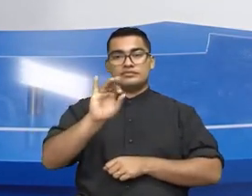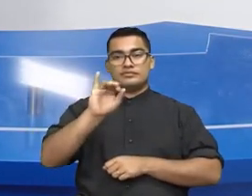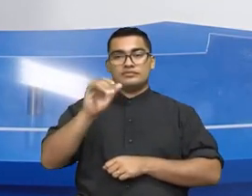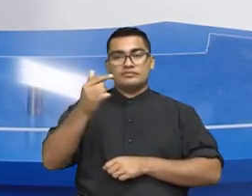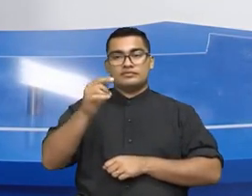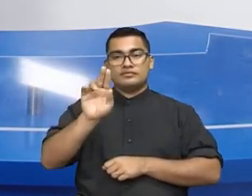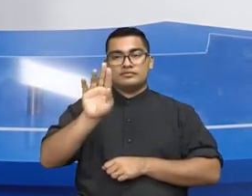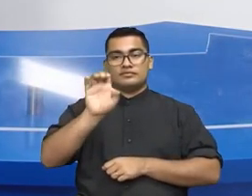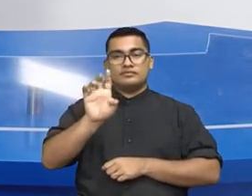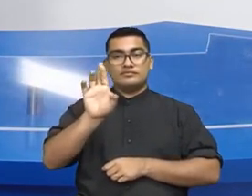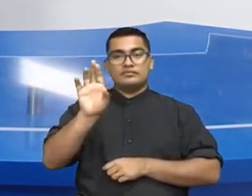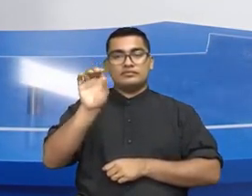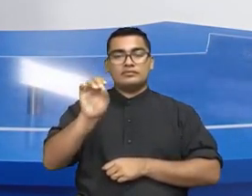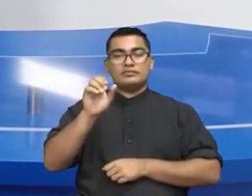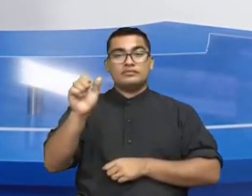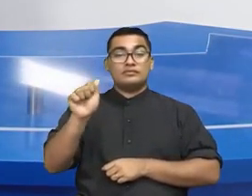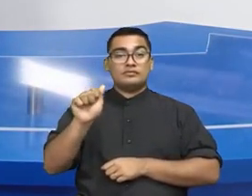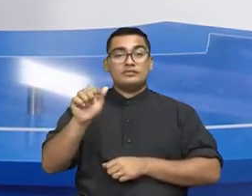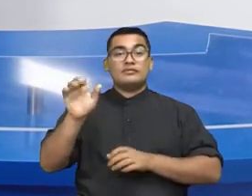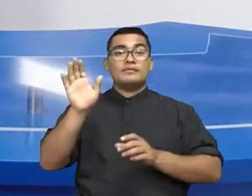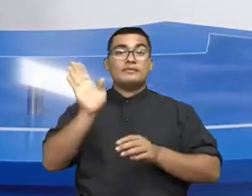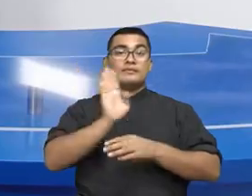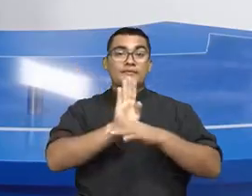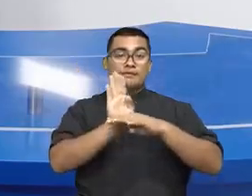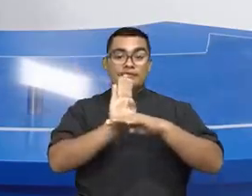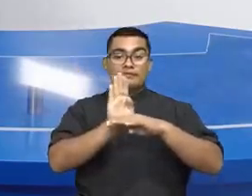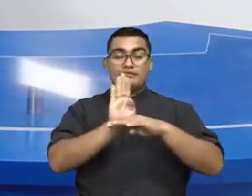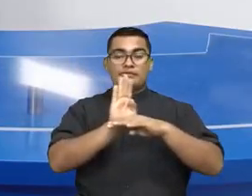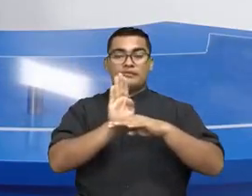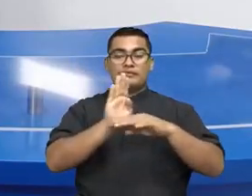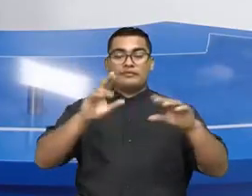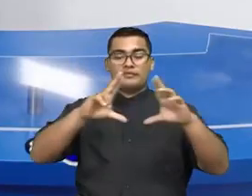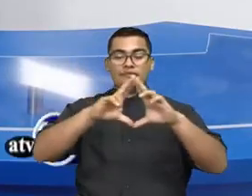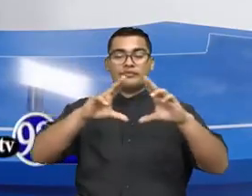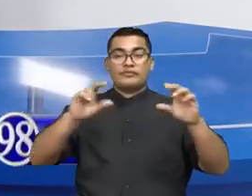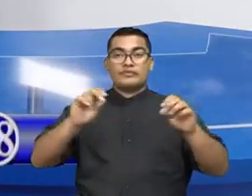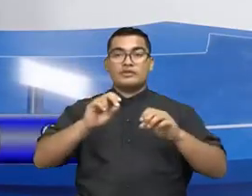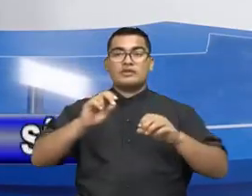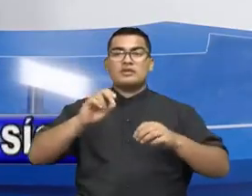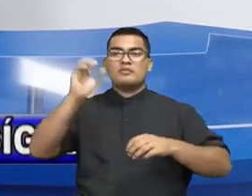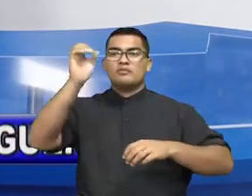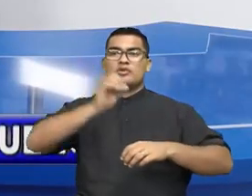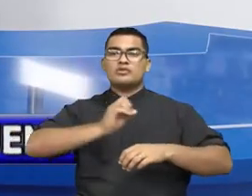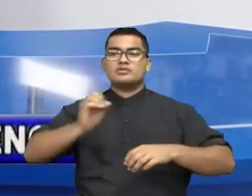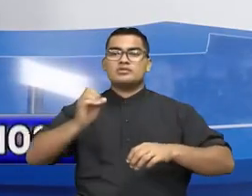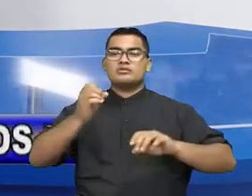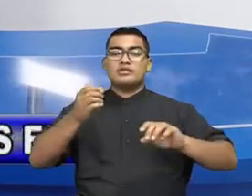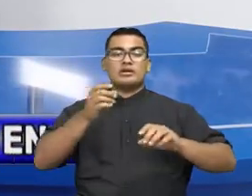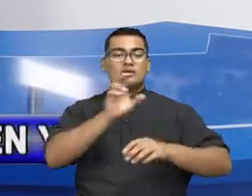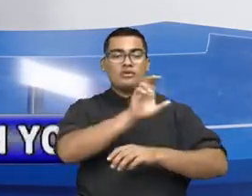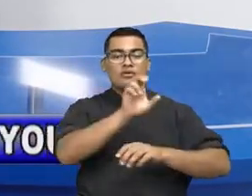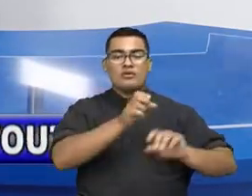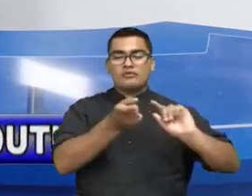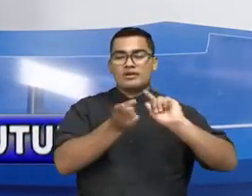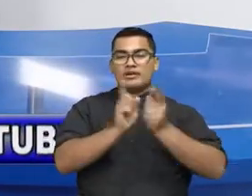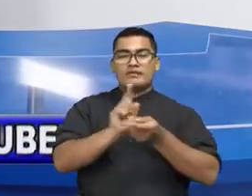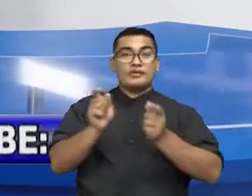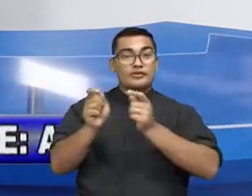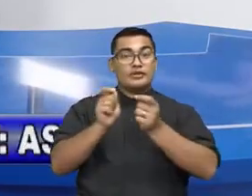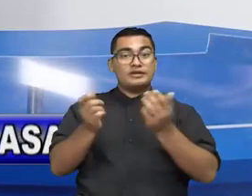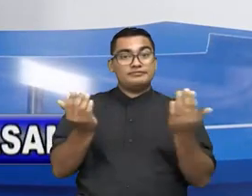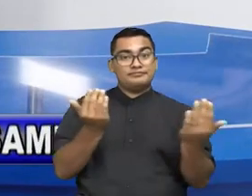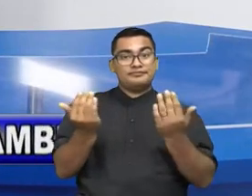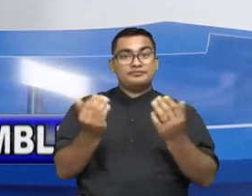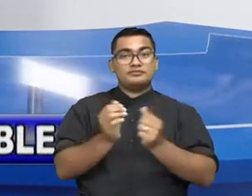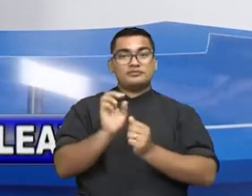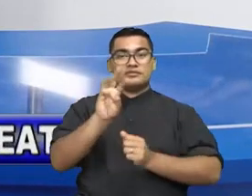por el Consejo Directivo del Banco Central de Nicaragua de fijar la tasa del deslizamiento del tipo de cambio del Córdoba con respecto al dólar